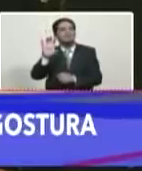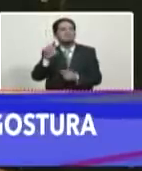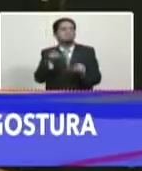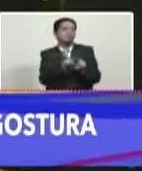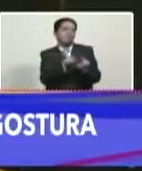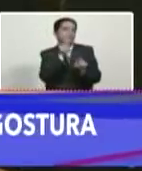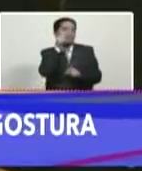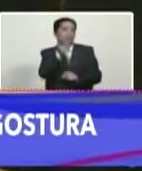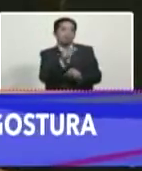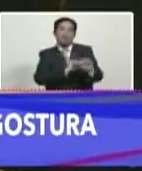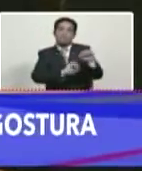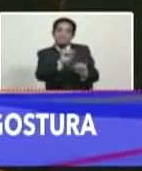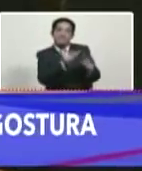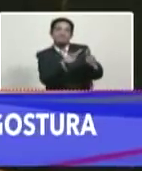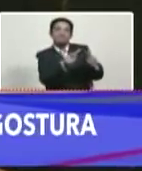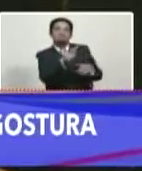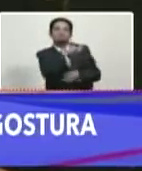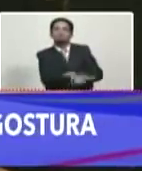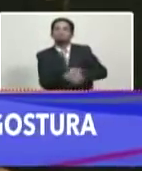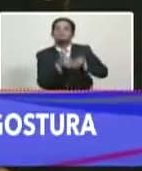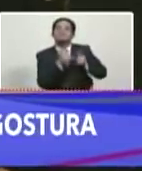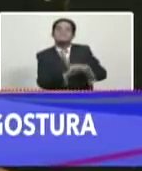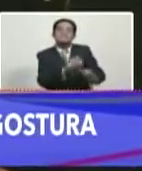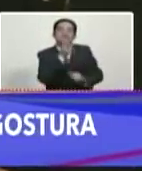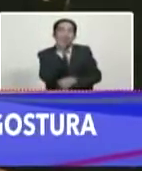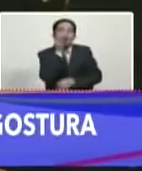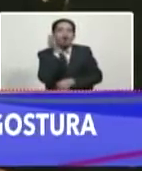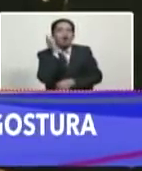hijo o una hija.